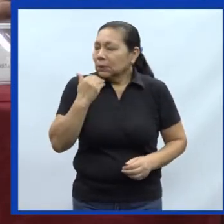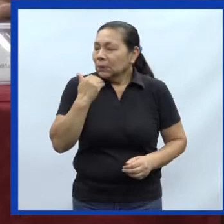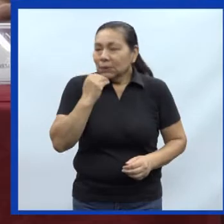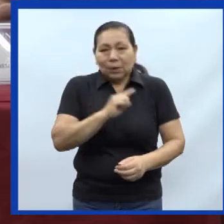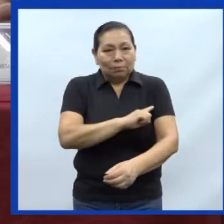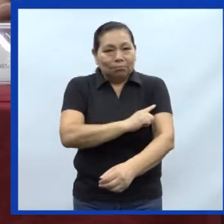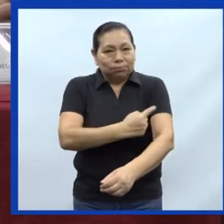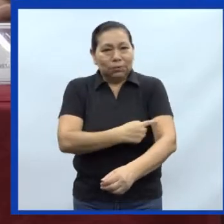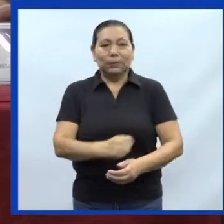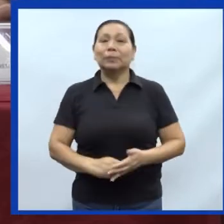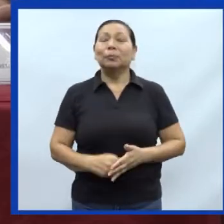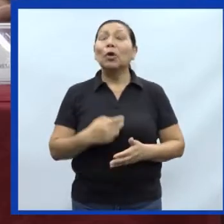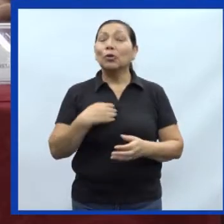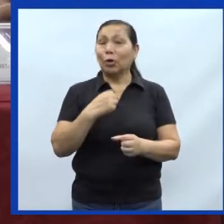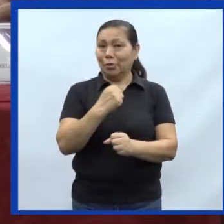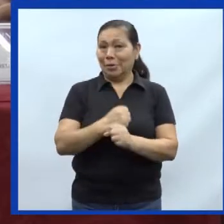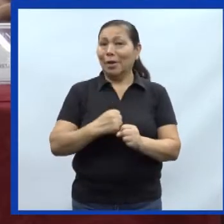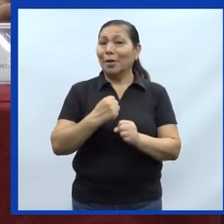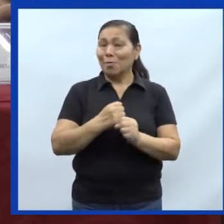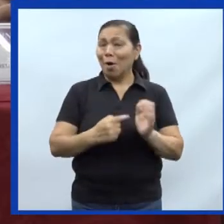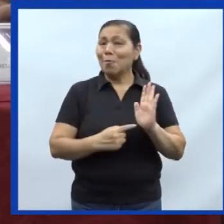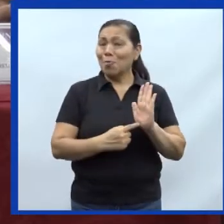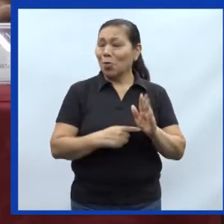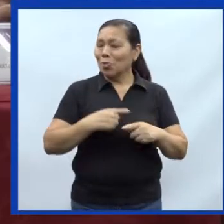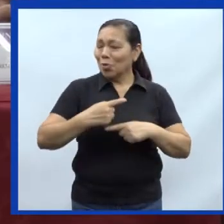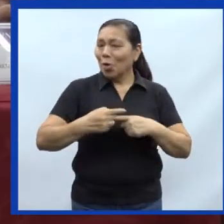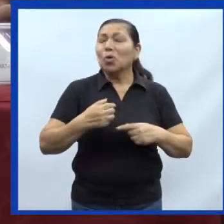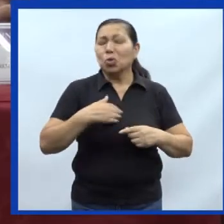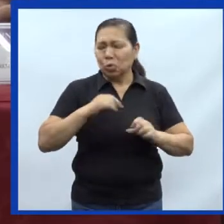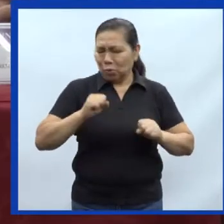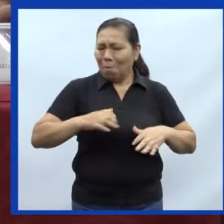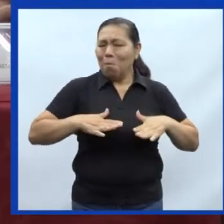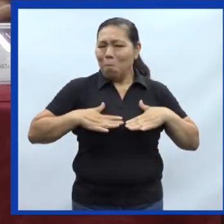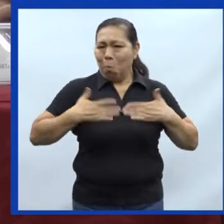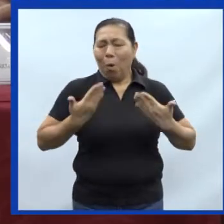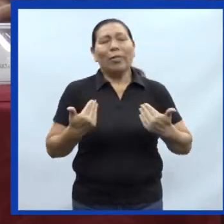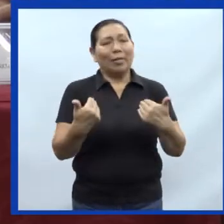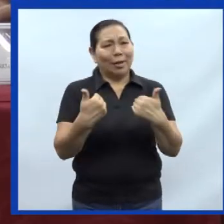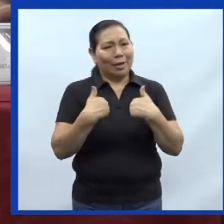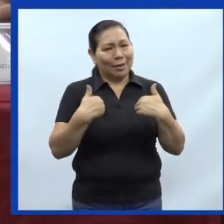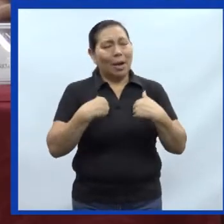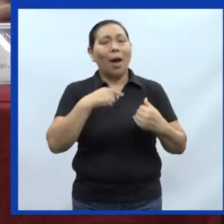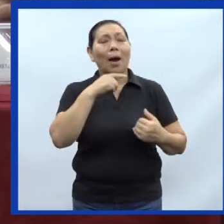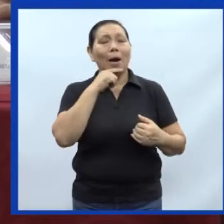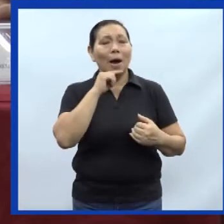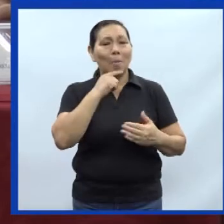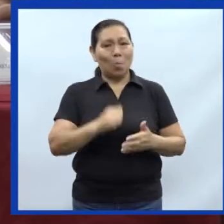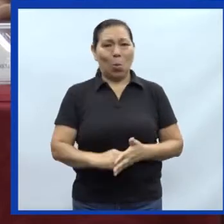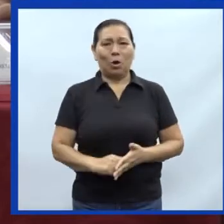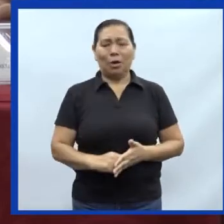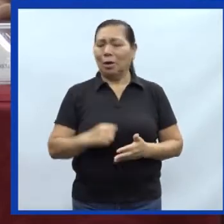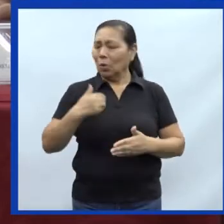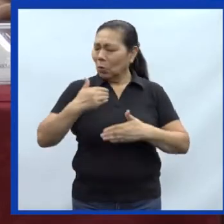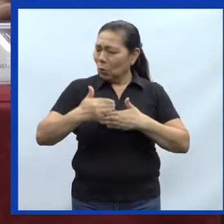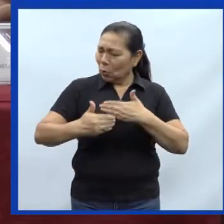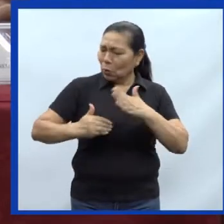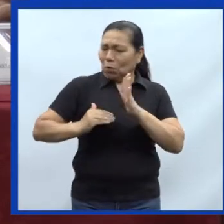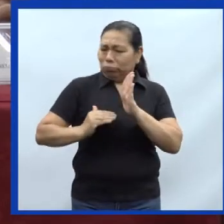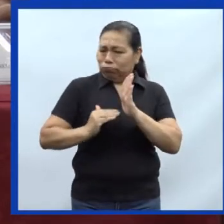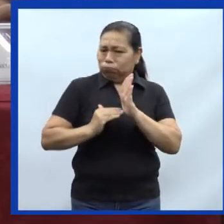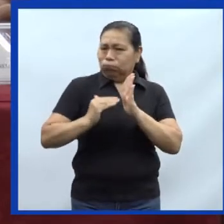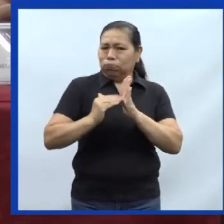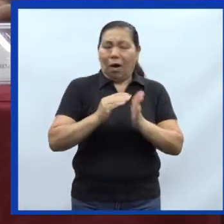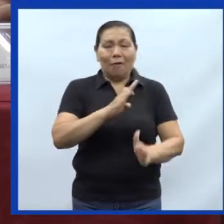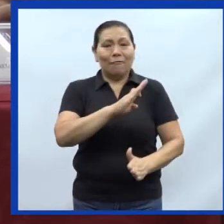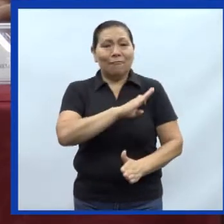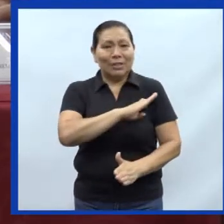he trabajado y tenía que demostrar a diario que sí podía, que teníamos, las mujeres hemos ido ganando espacios en la Fiscalía.